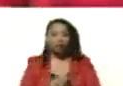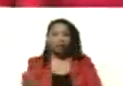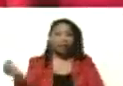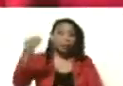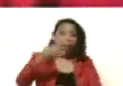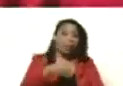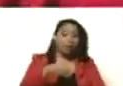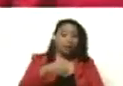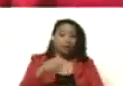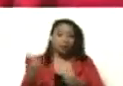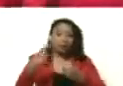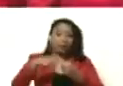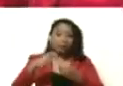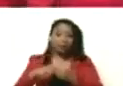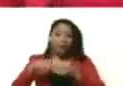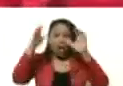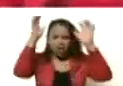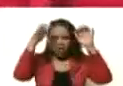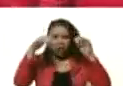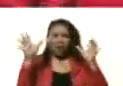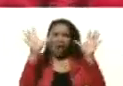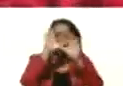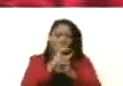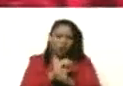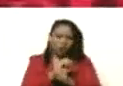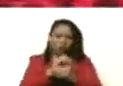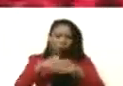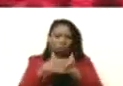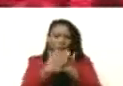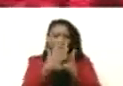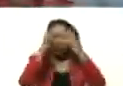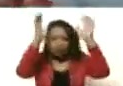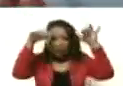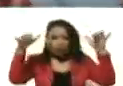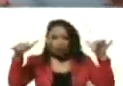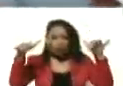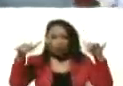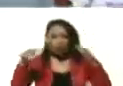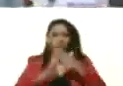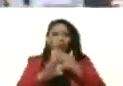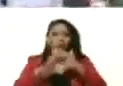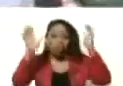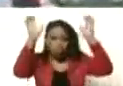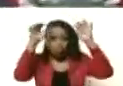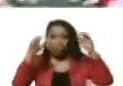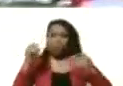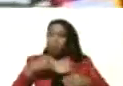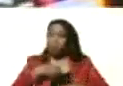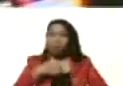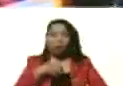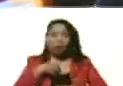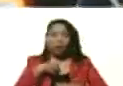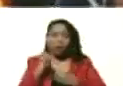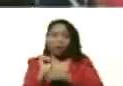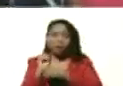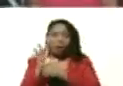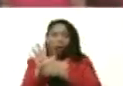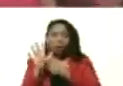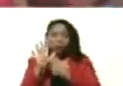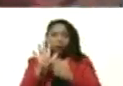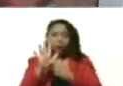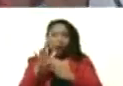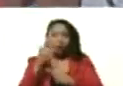agregados siguientes, llovió en la noche, amaneció lloviendo. Amaneció lloviendo, no se podía prender la pantalla y miren cómo está